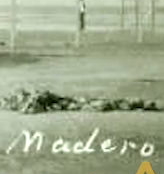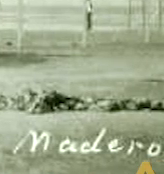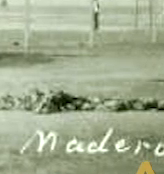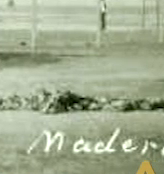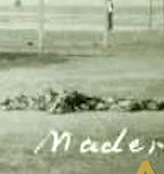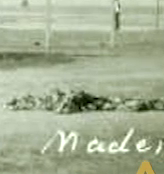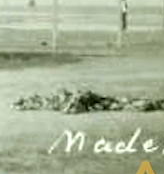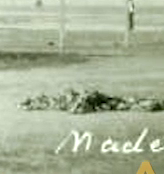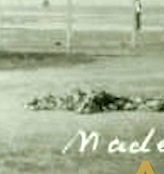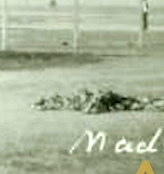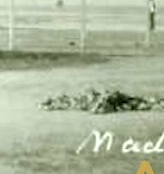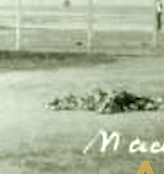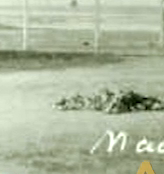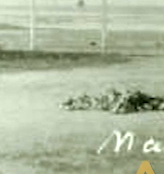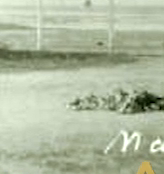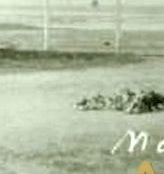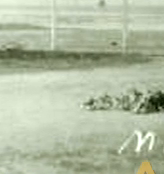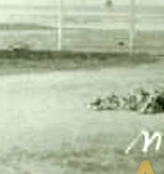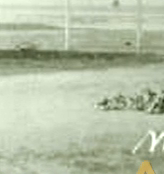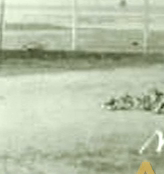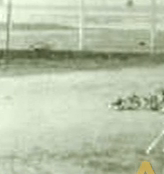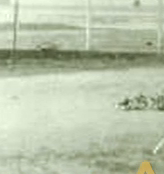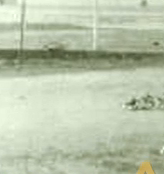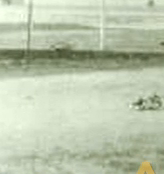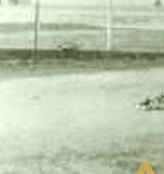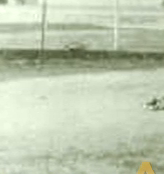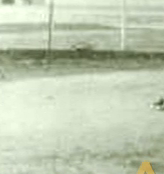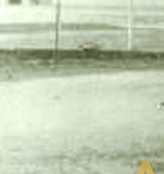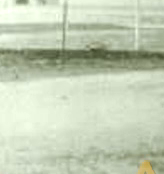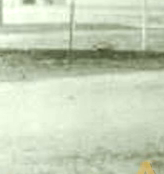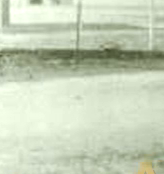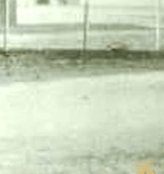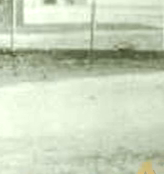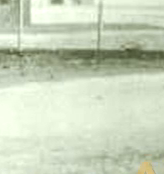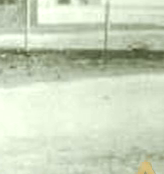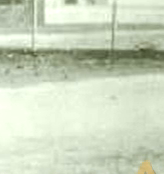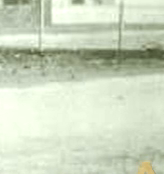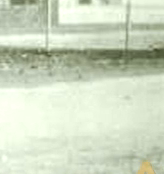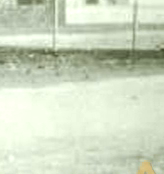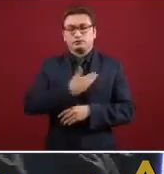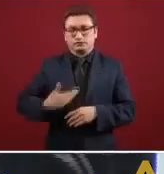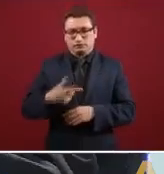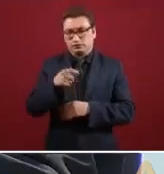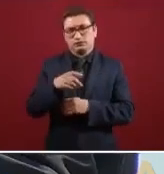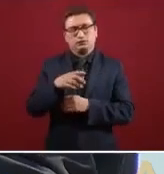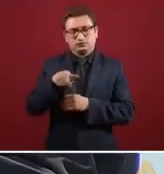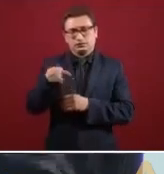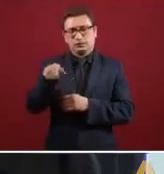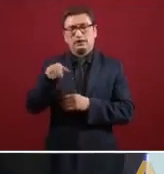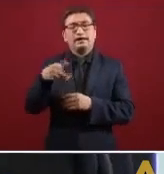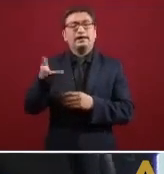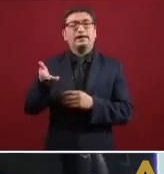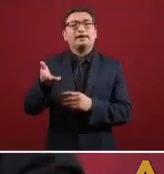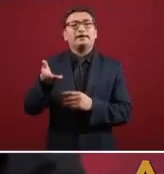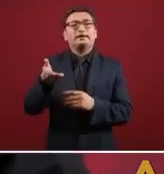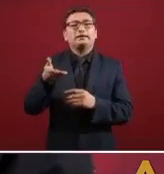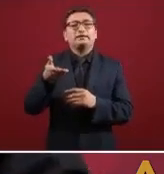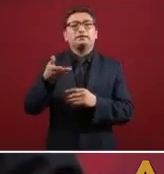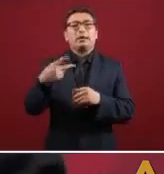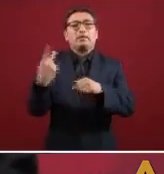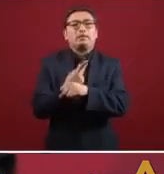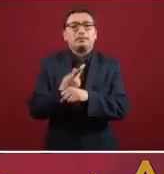al presidente madero y al vicepresidente josé maría pino suárez se creó un ambiente nunca la